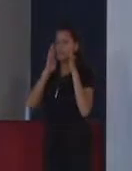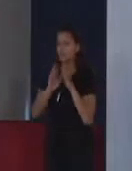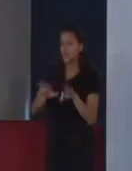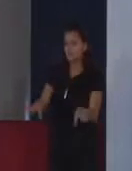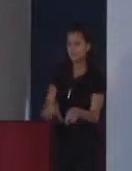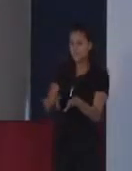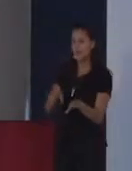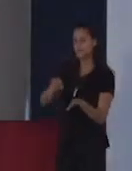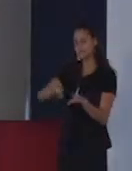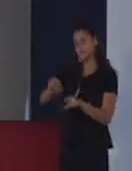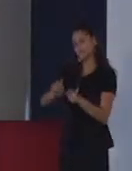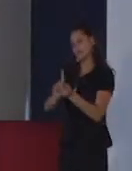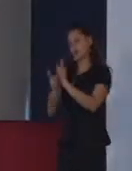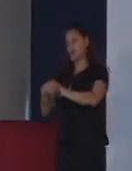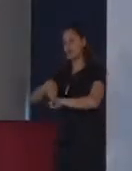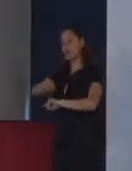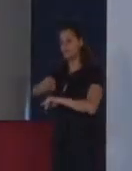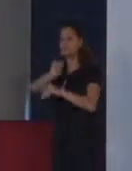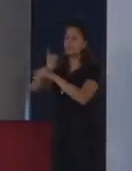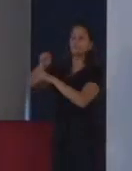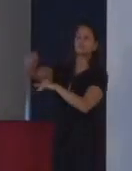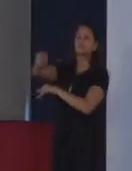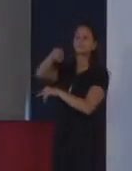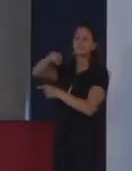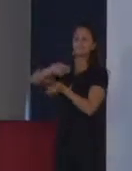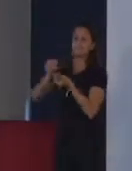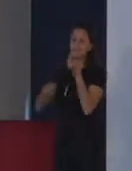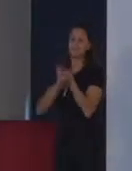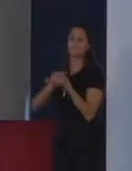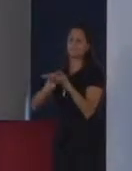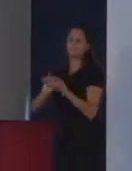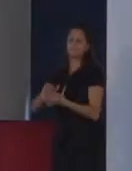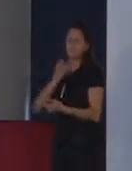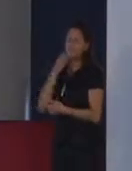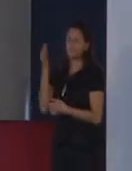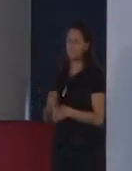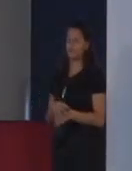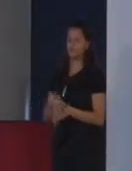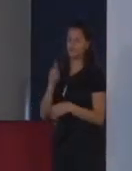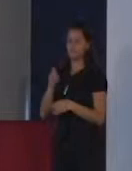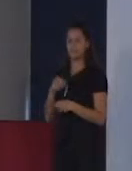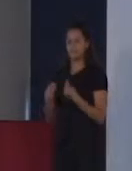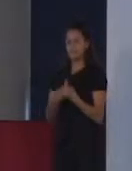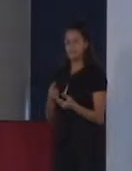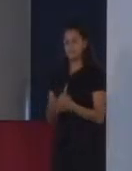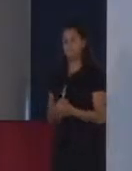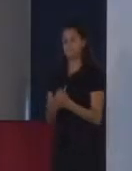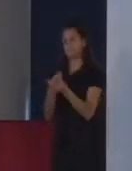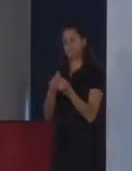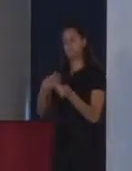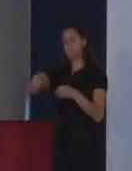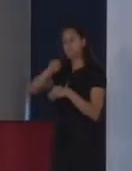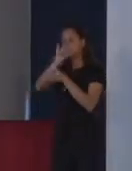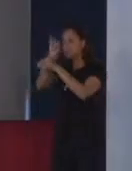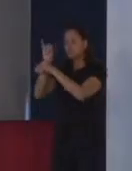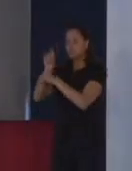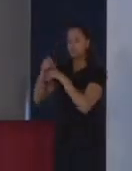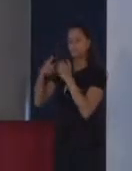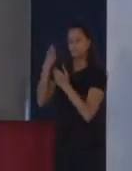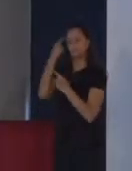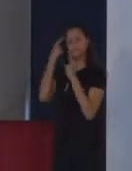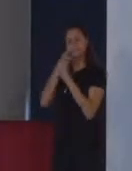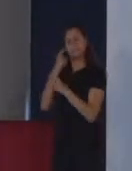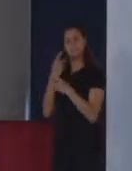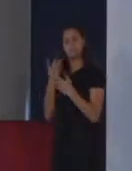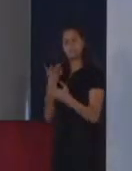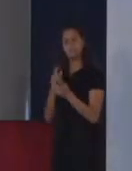hay muchos cambios que muchas instituciones tienen que hacer, y eso es cierto, y tenemos que hacer movilidad para que las instituciones también vayan pensando